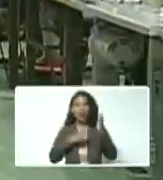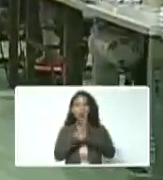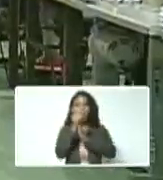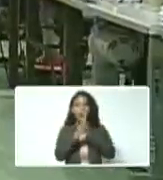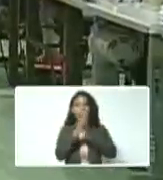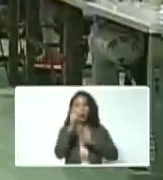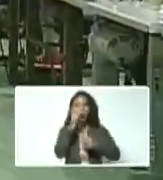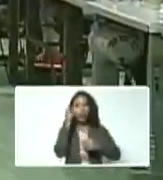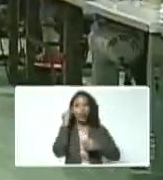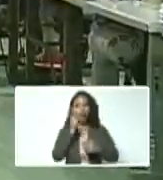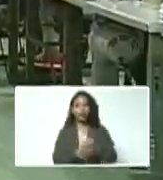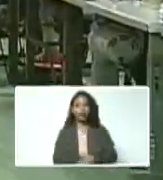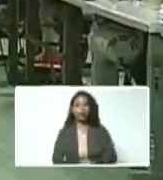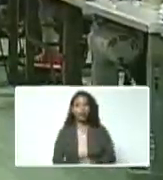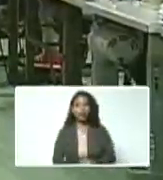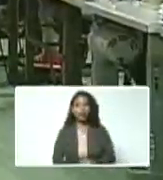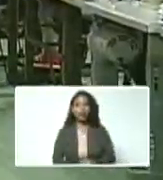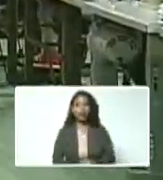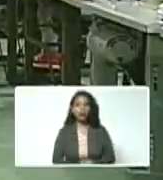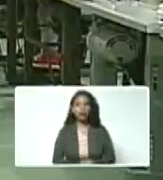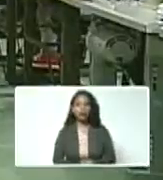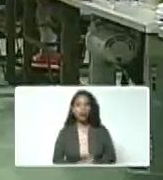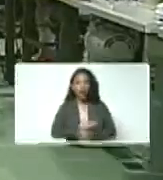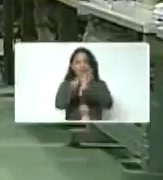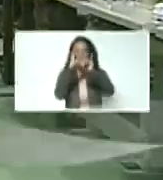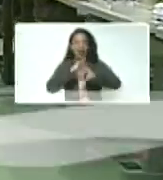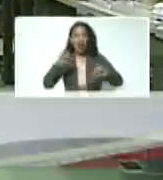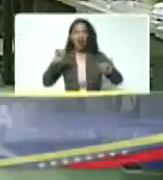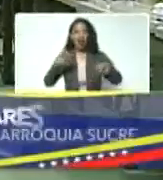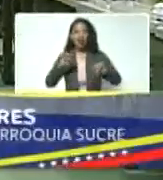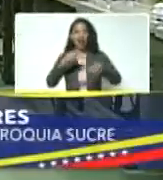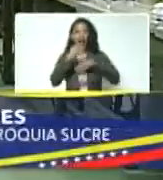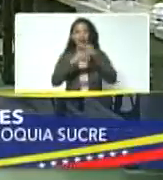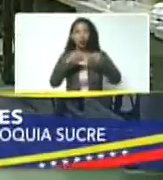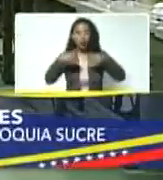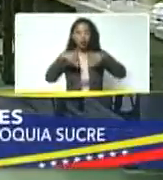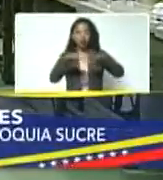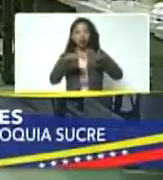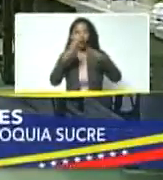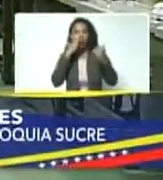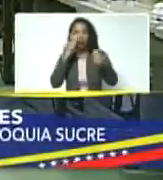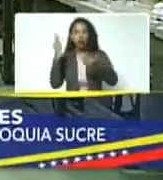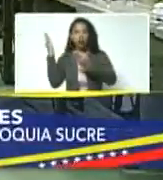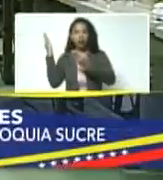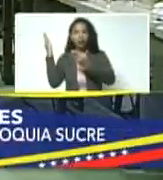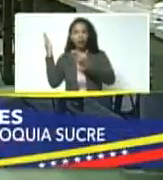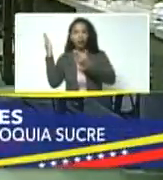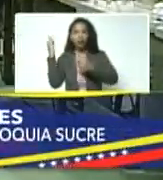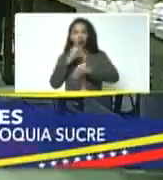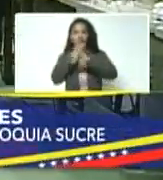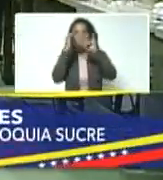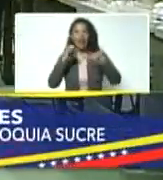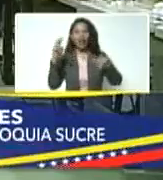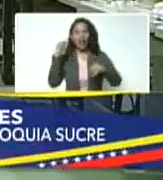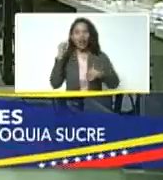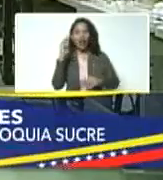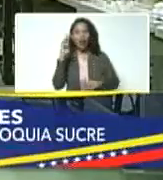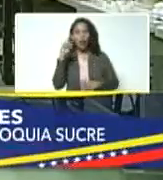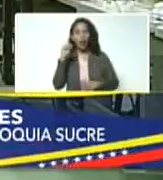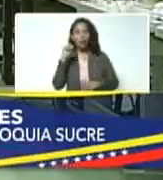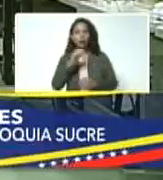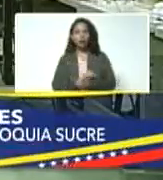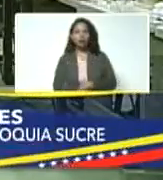y emprendedoras. Alegre, confeccionando, mire cómo están, felices, Nahum. Sí,